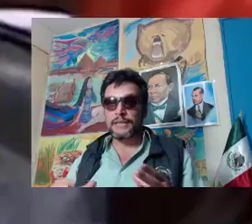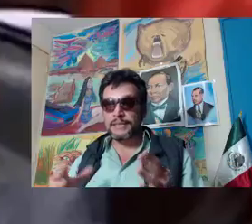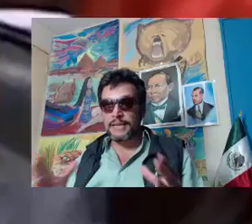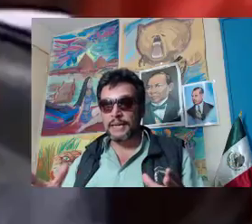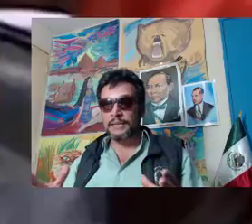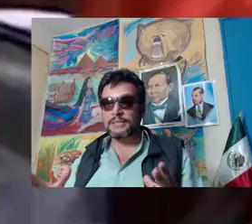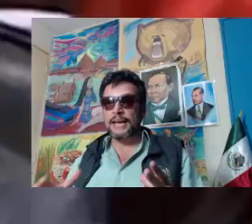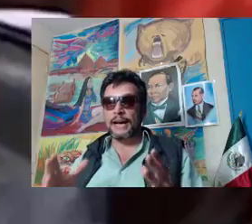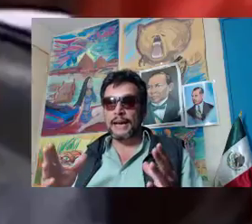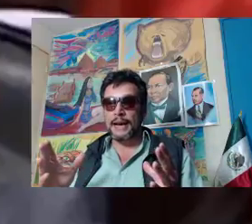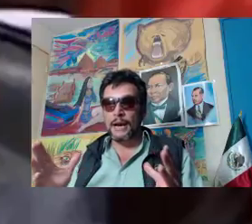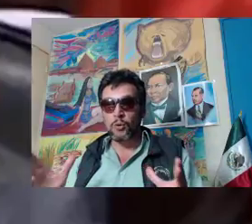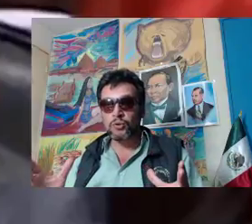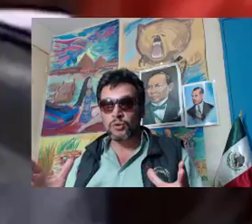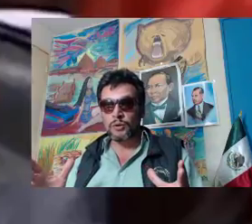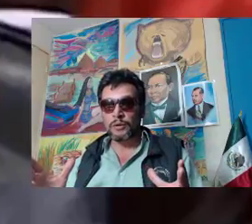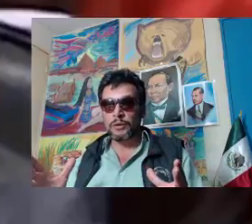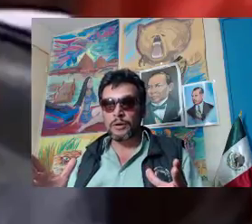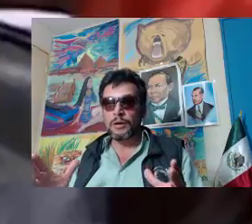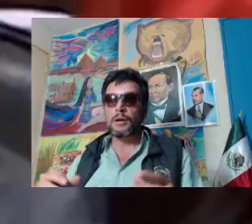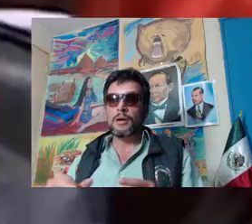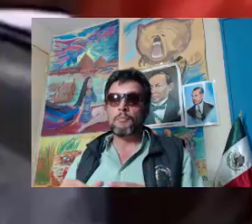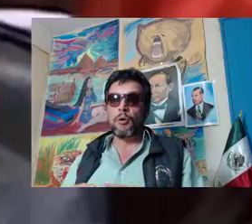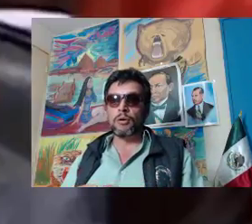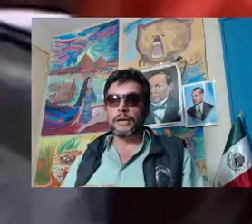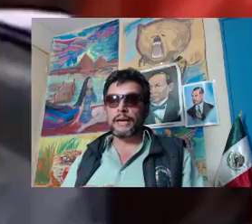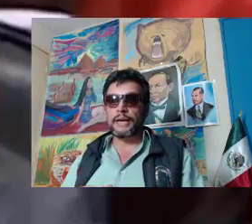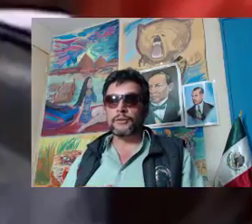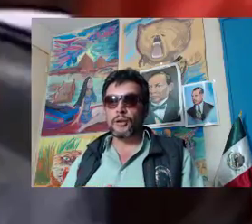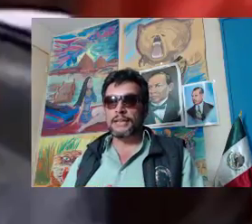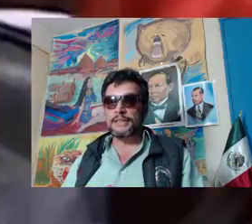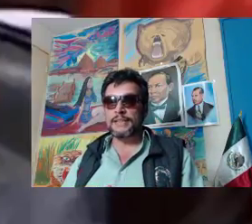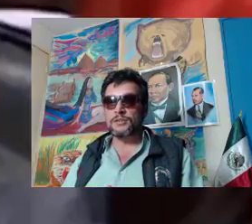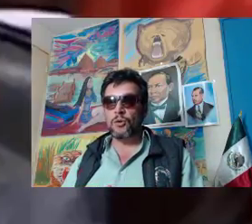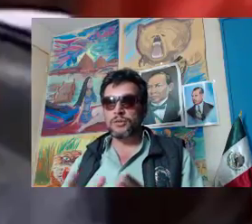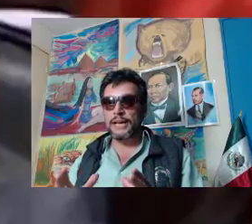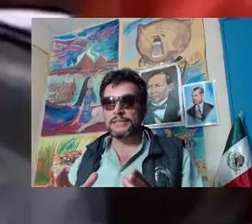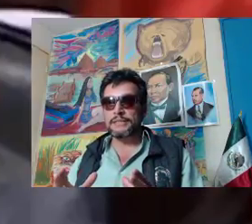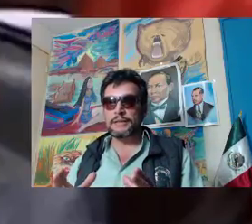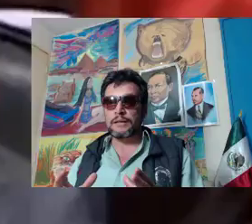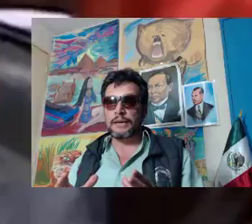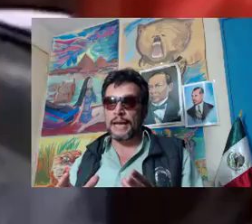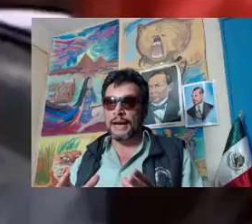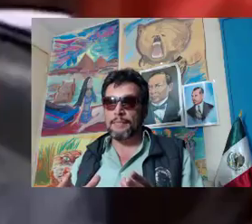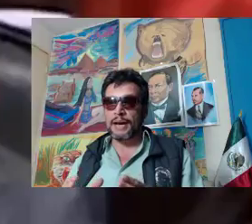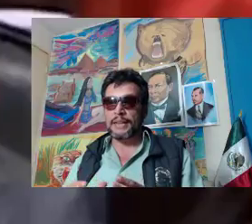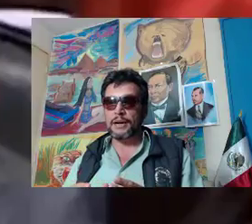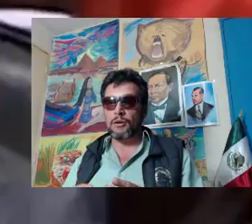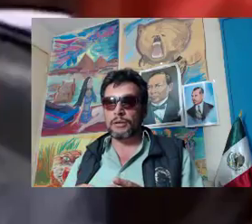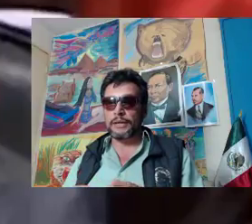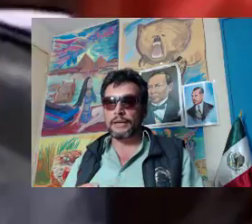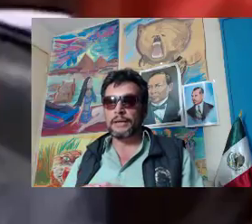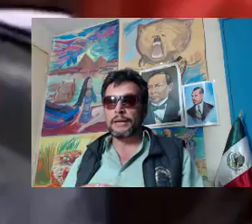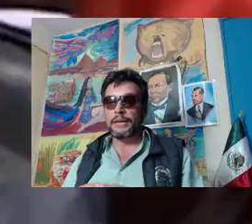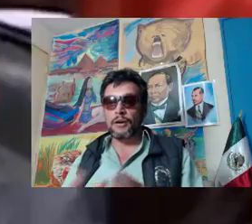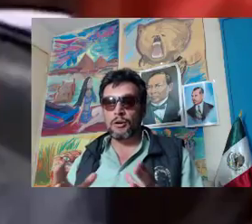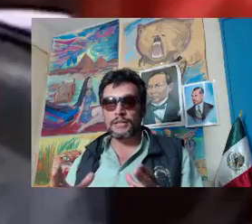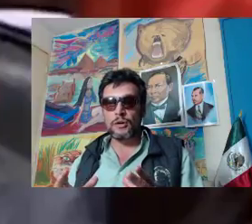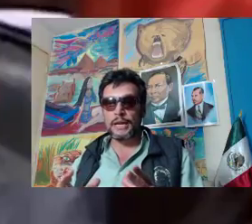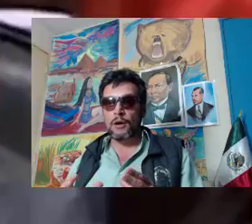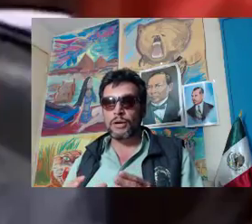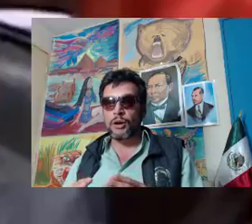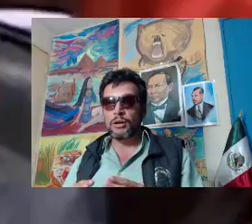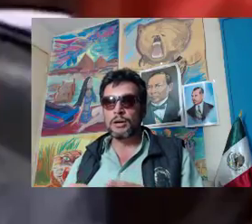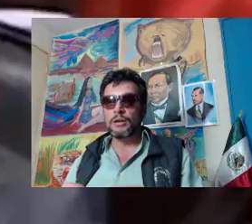comentar, decir, sacar a la luz, porque todas estas cosas en la Cámara en